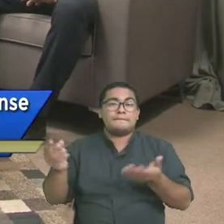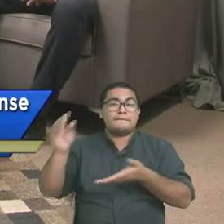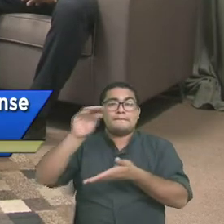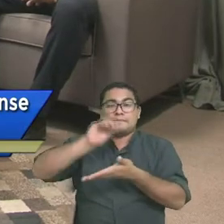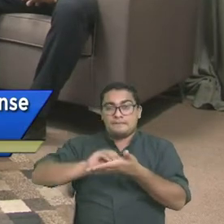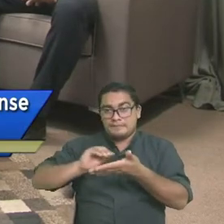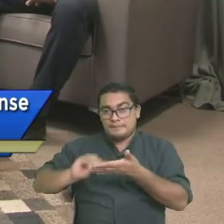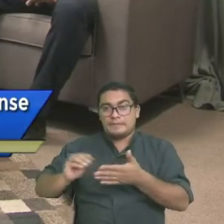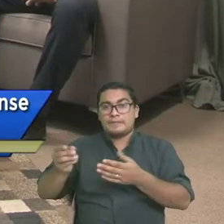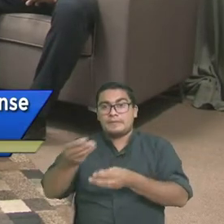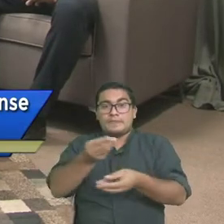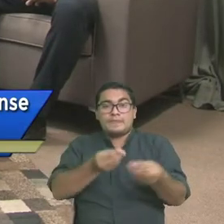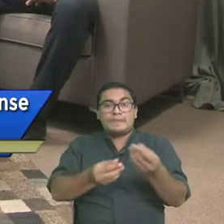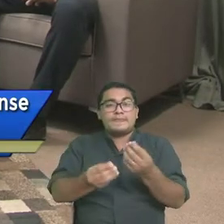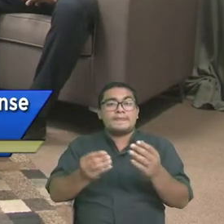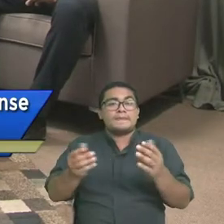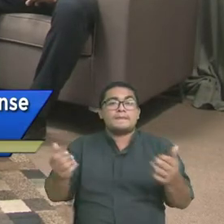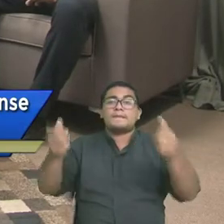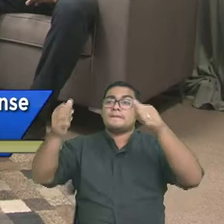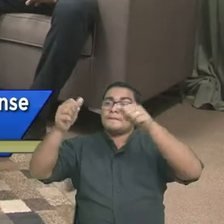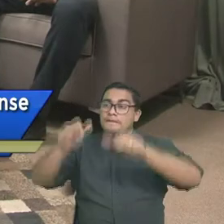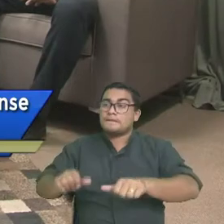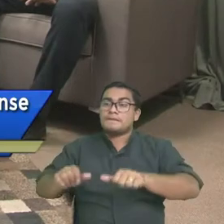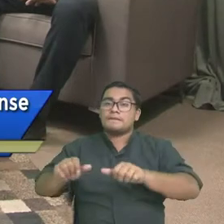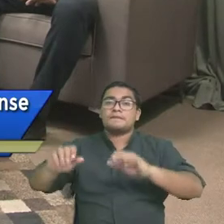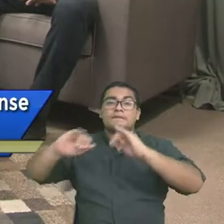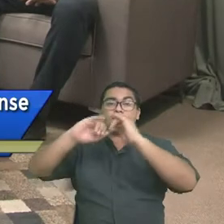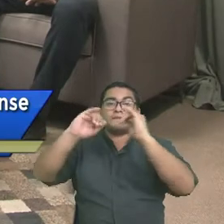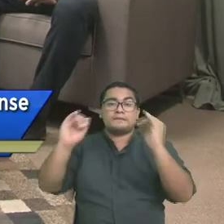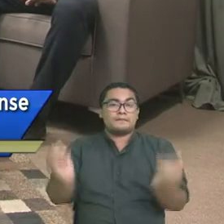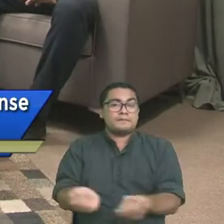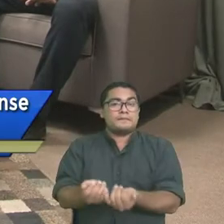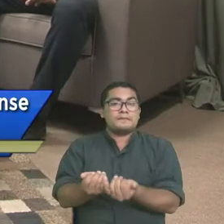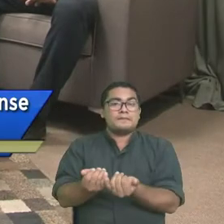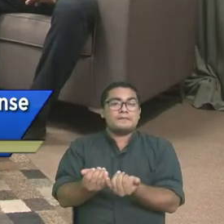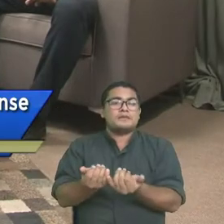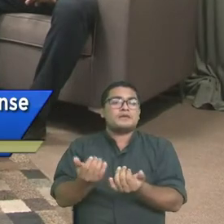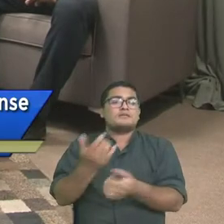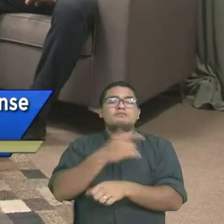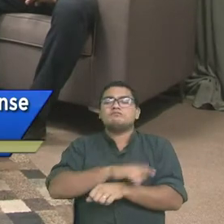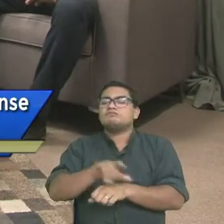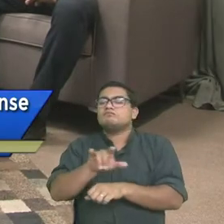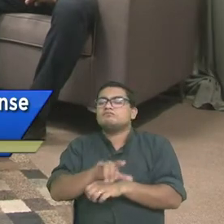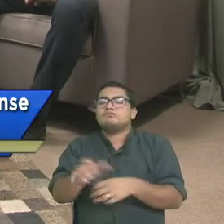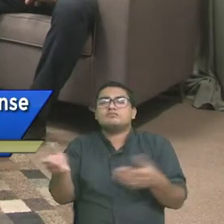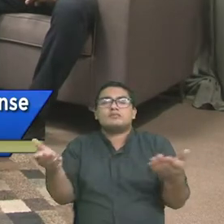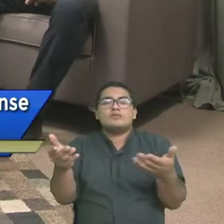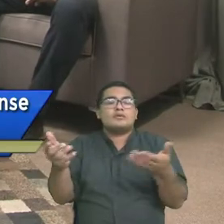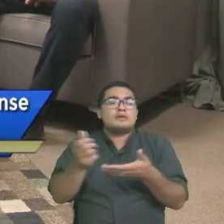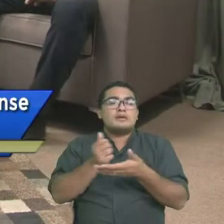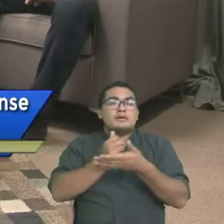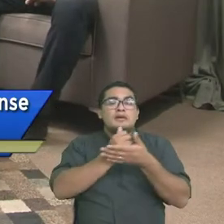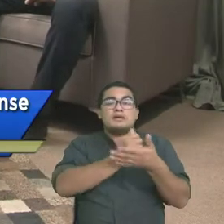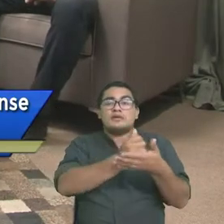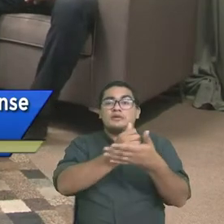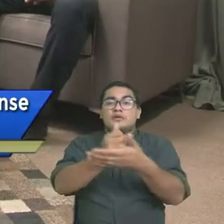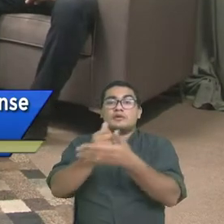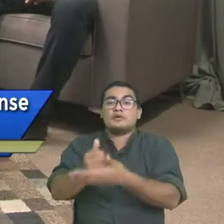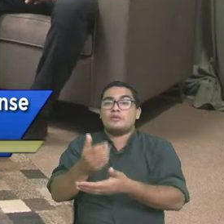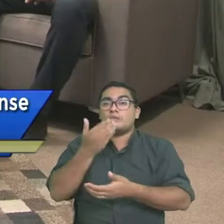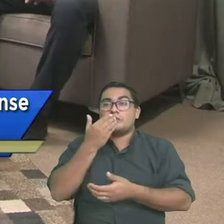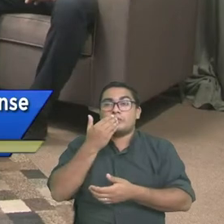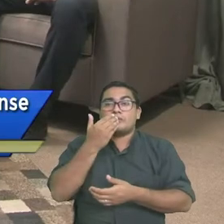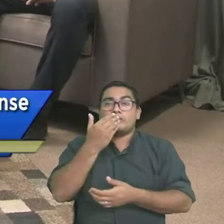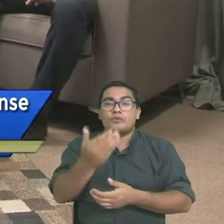Económica, de convenios internacionales. ¿Qué es lo que persiguen? Impactar de manera decidida y positiva en